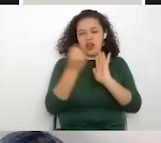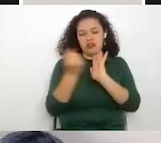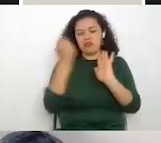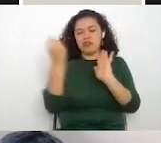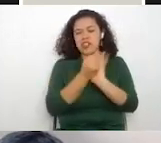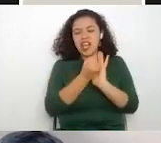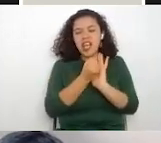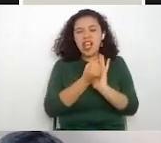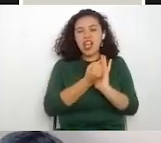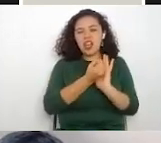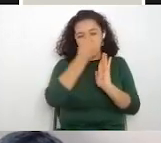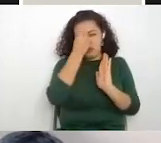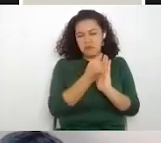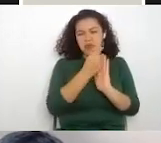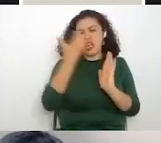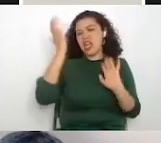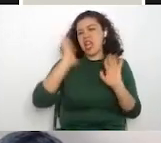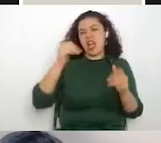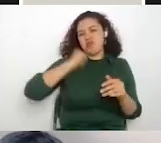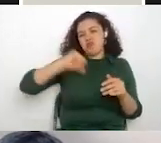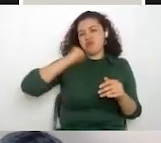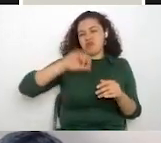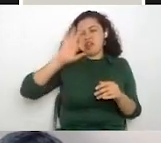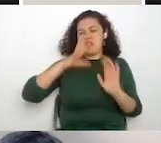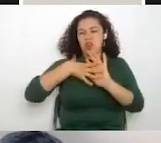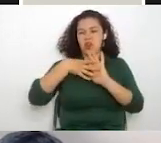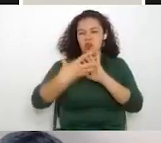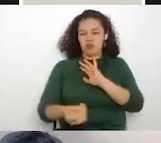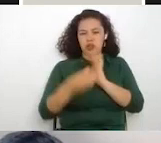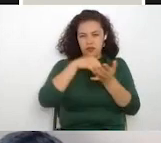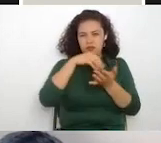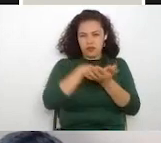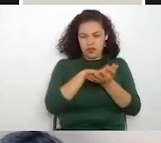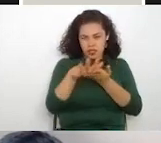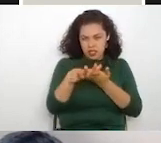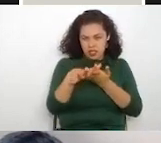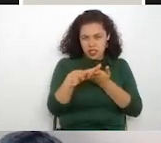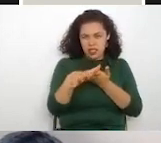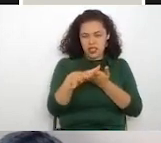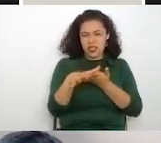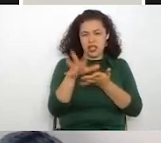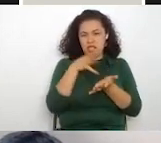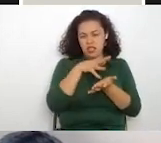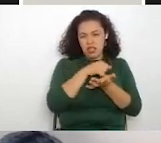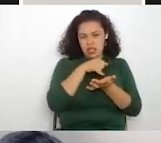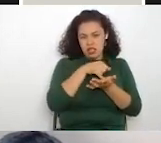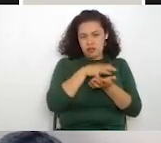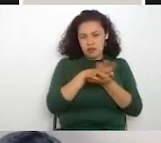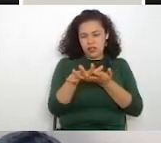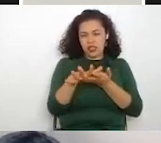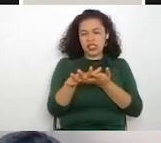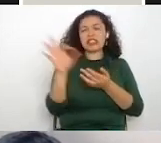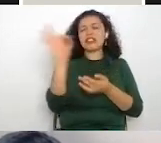sello de obsoleto si son copias, si son documentos impresos, y normalmente pues lo